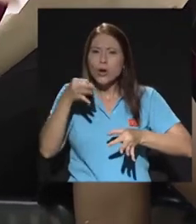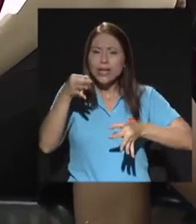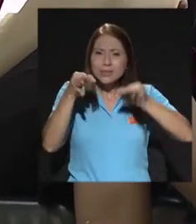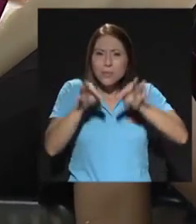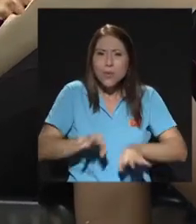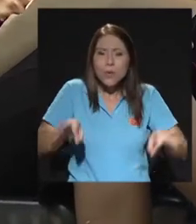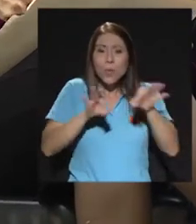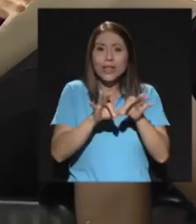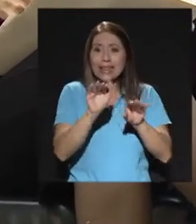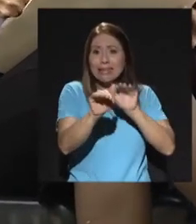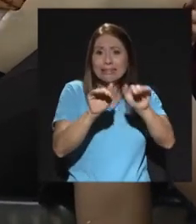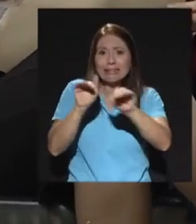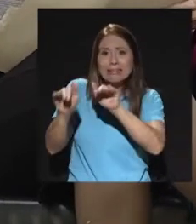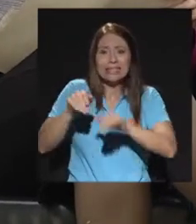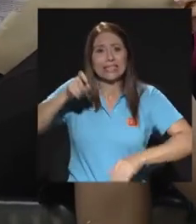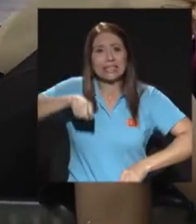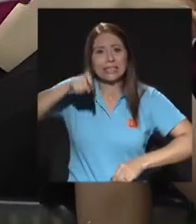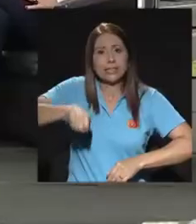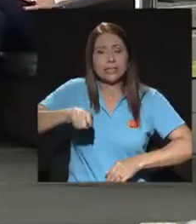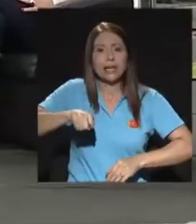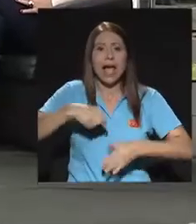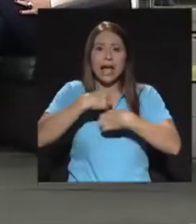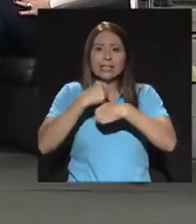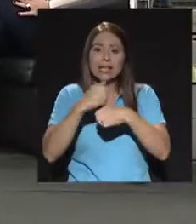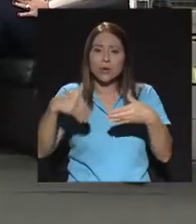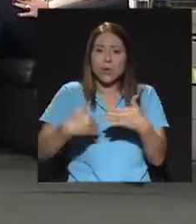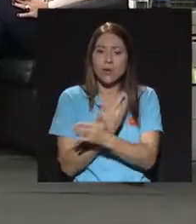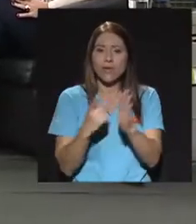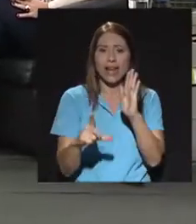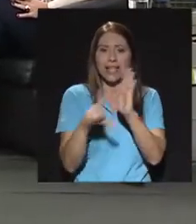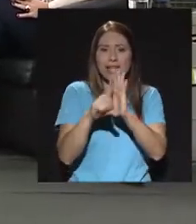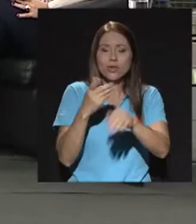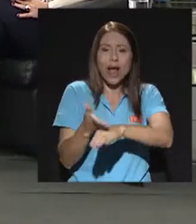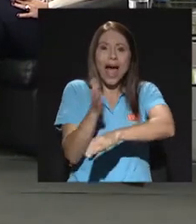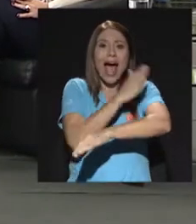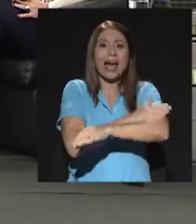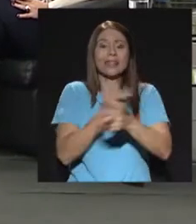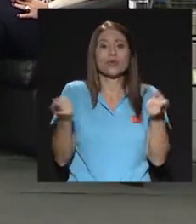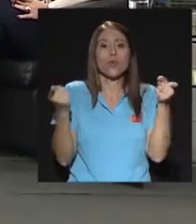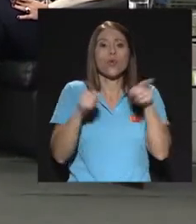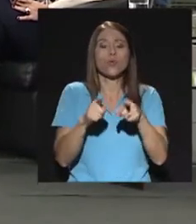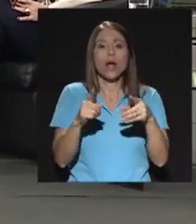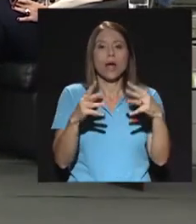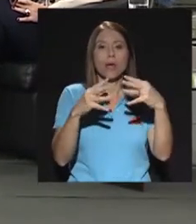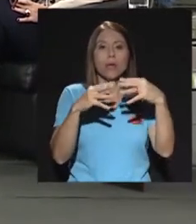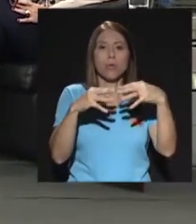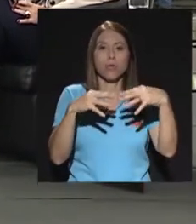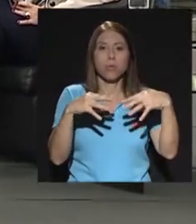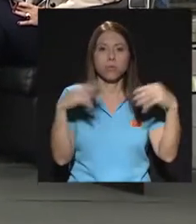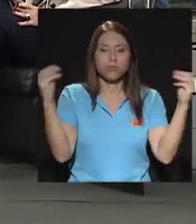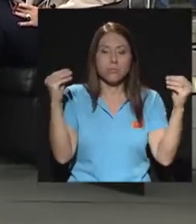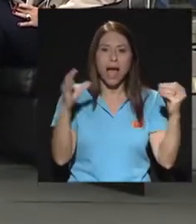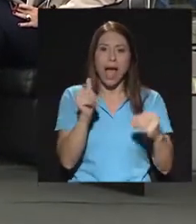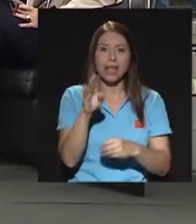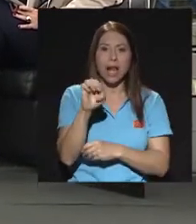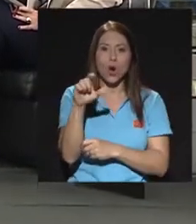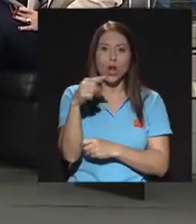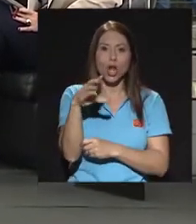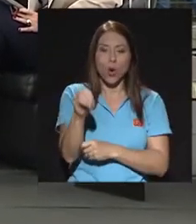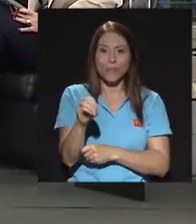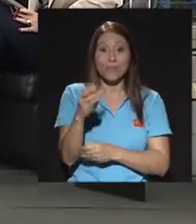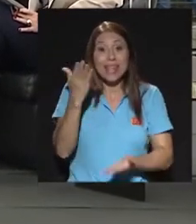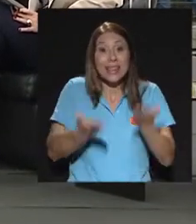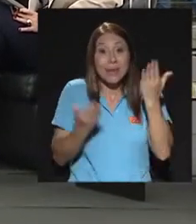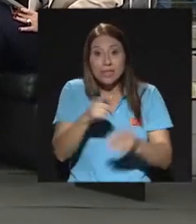tan urgente crear una nueva legislación antes de que ocurra el apagón analógico. Quizá la ciudadanía no